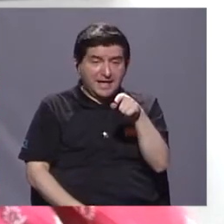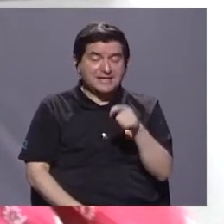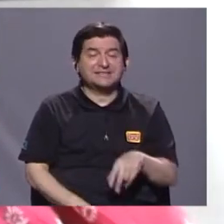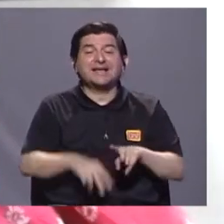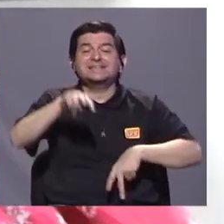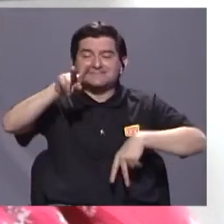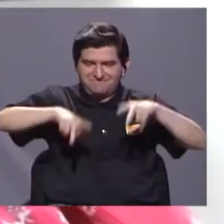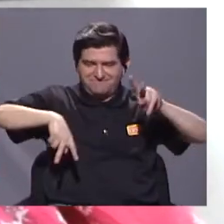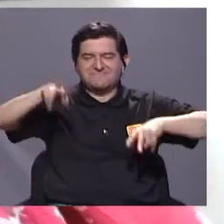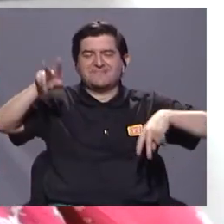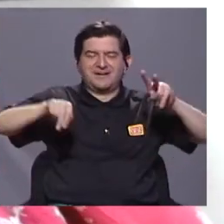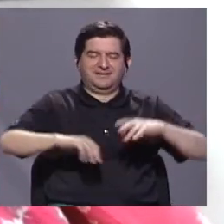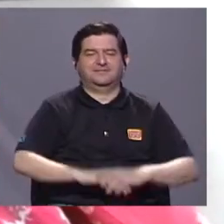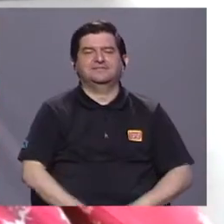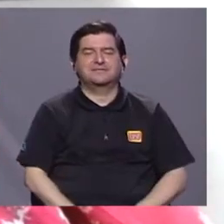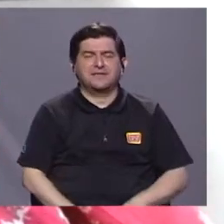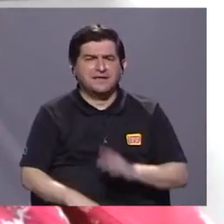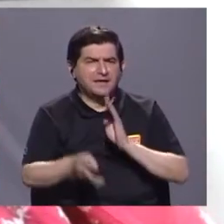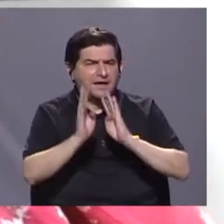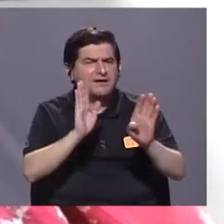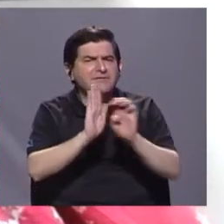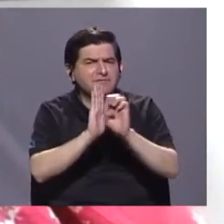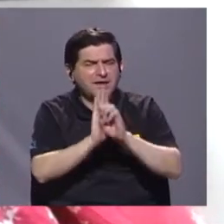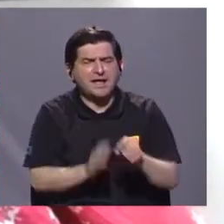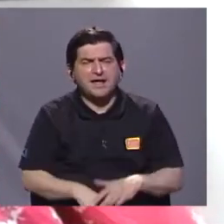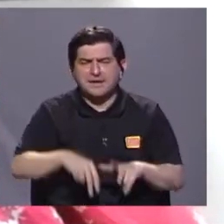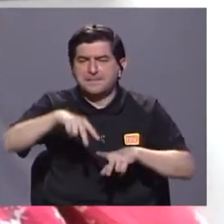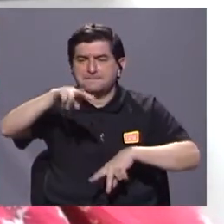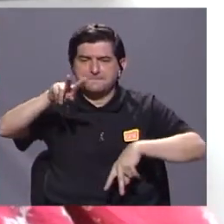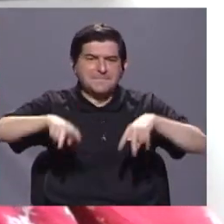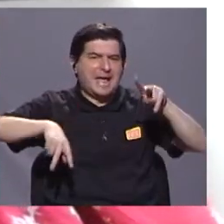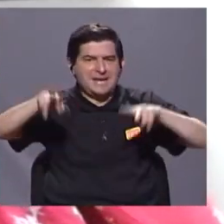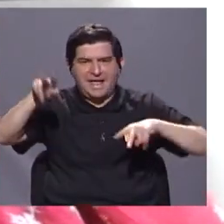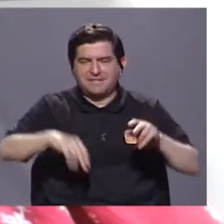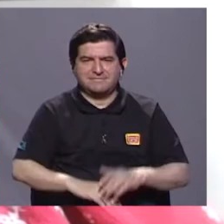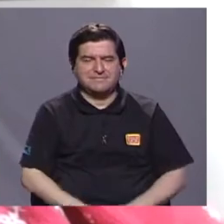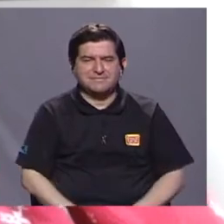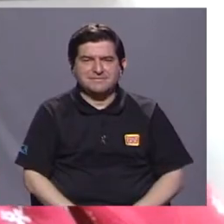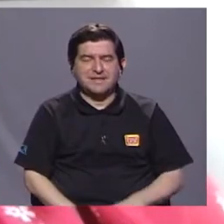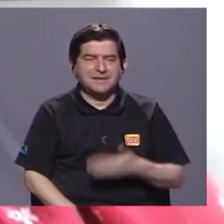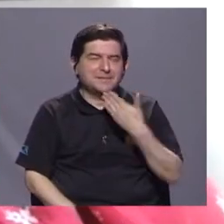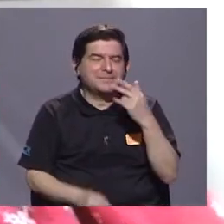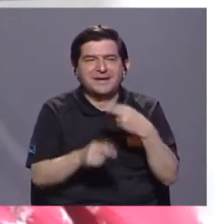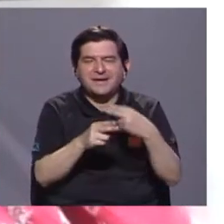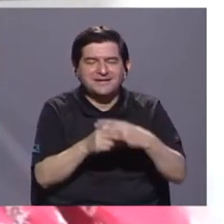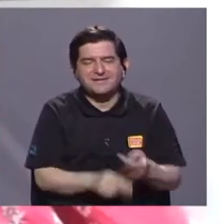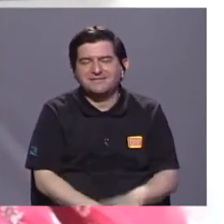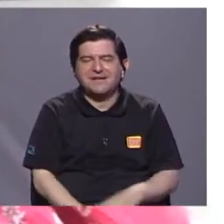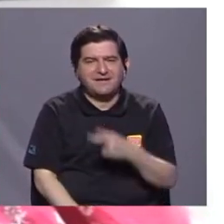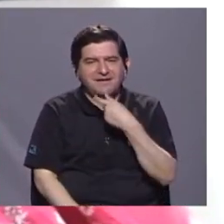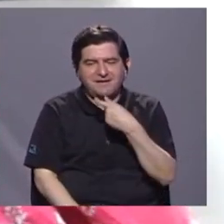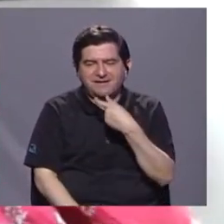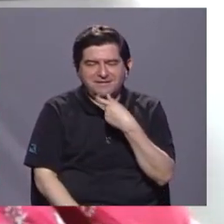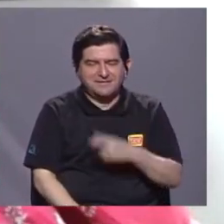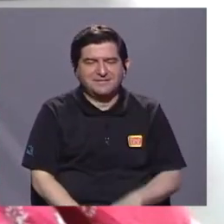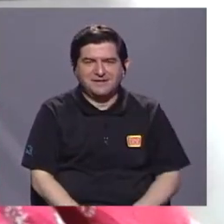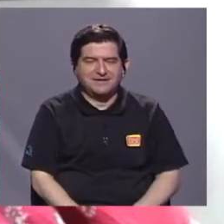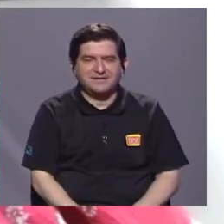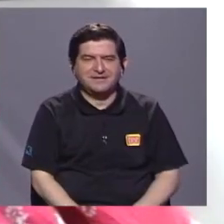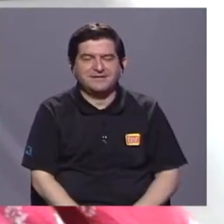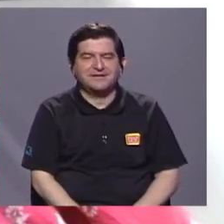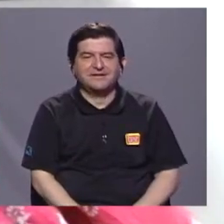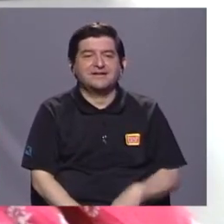variante entonces cuando hablamos por ejemplo de la variante mal llamada de inglaterra que es la b